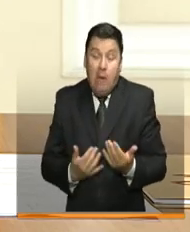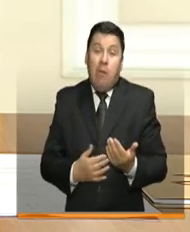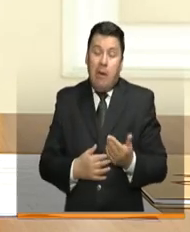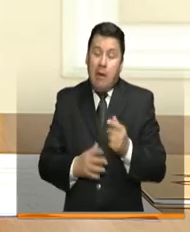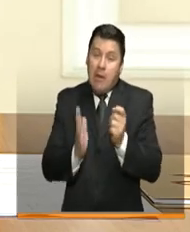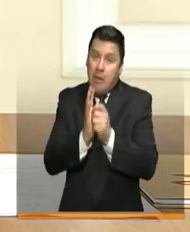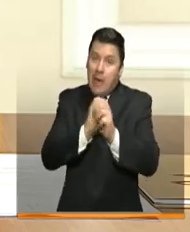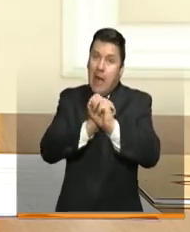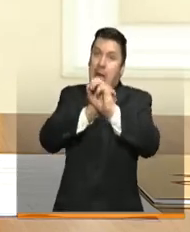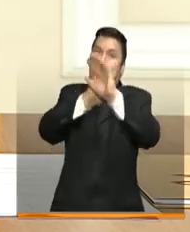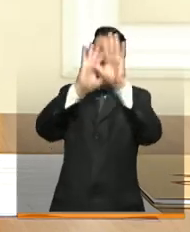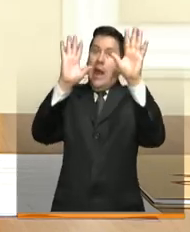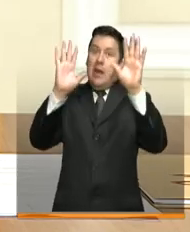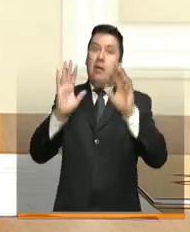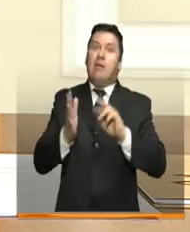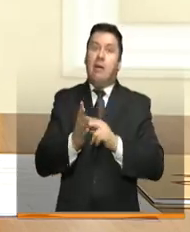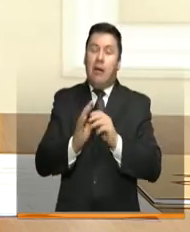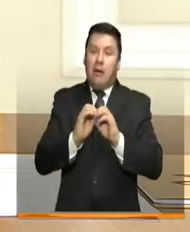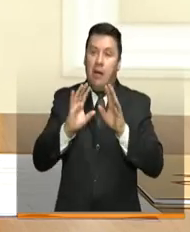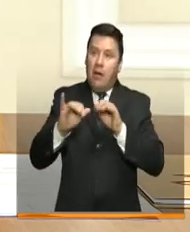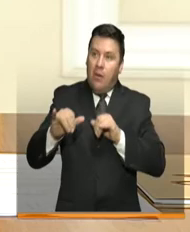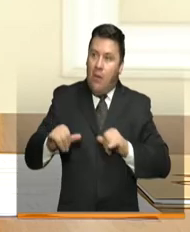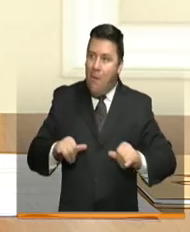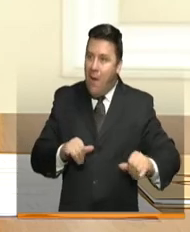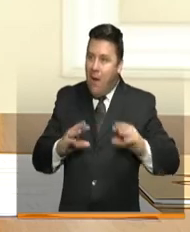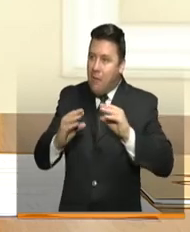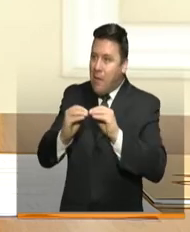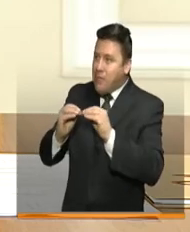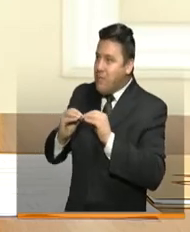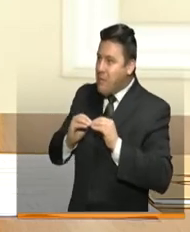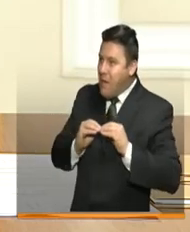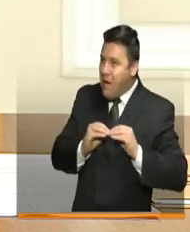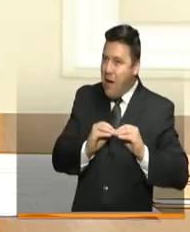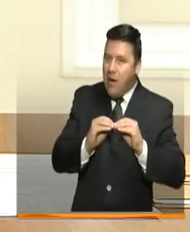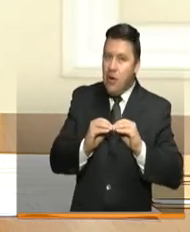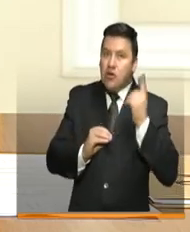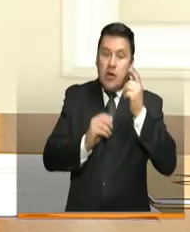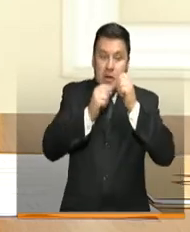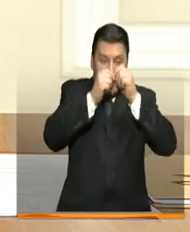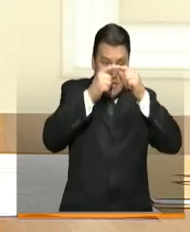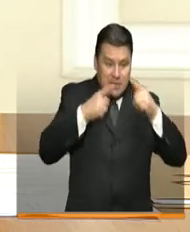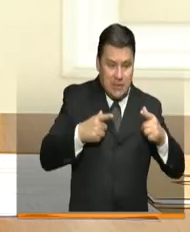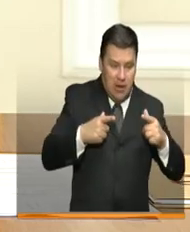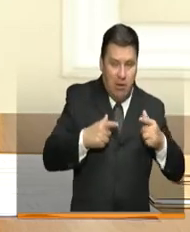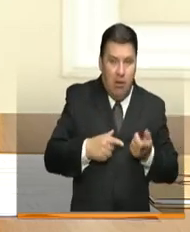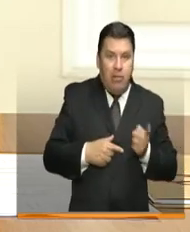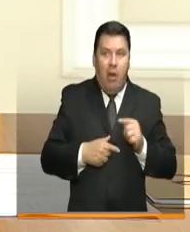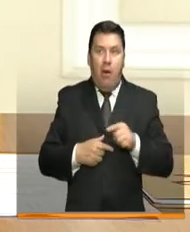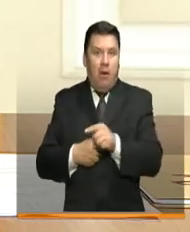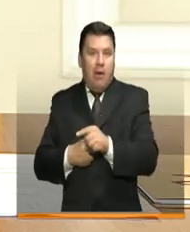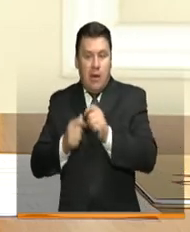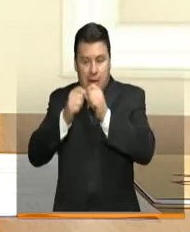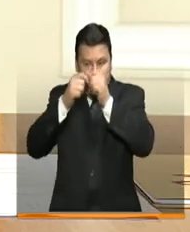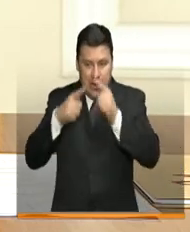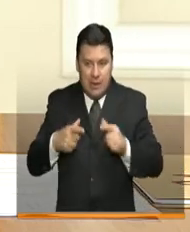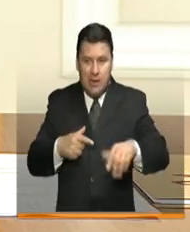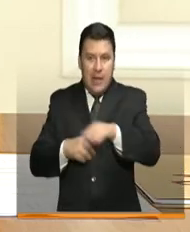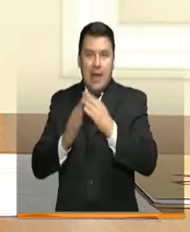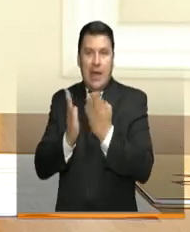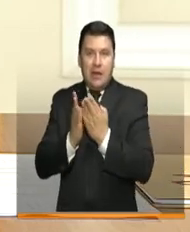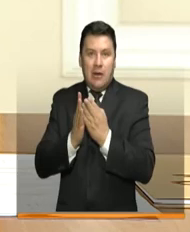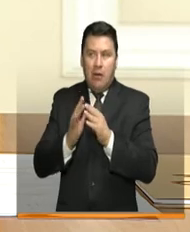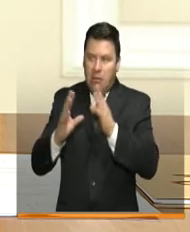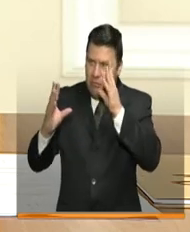queda claro que la articulación no es solamente entre las agencias del Estado, sino también es entre el Estado y el sector